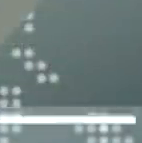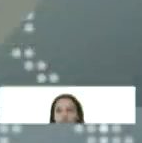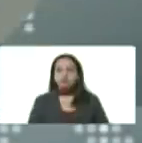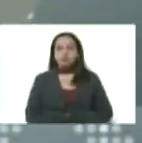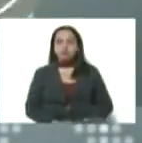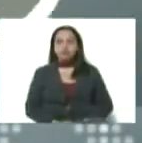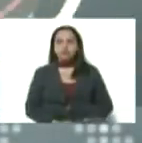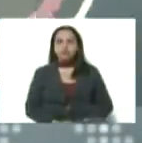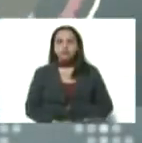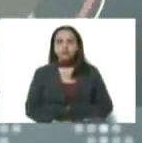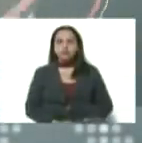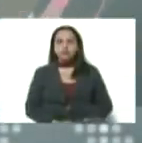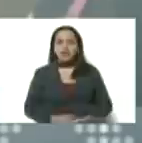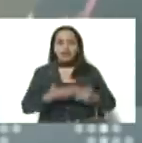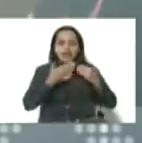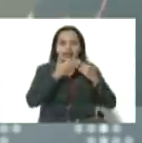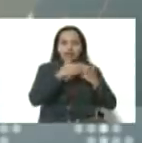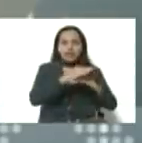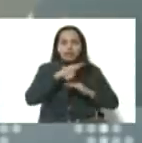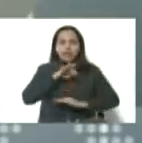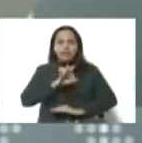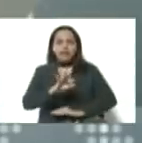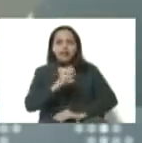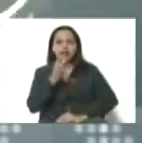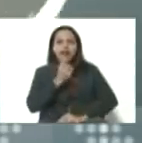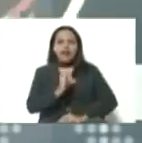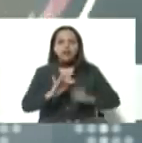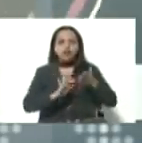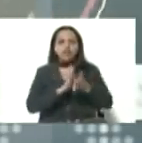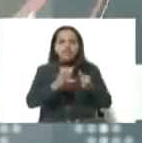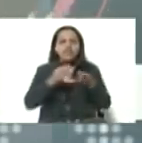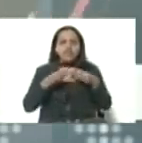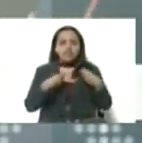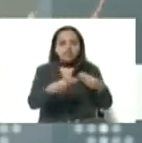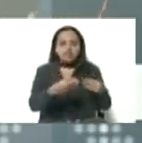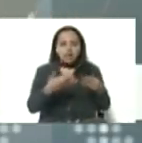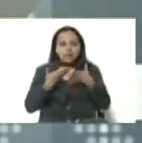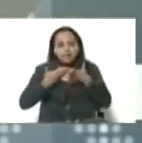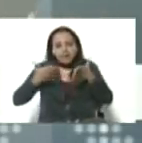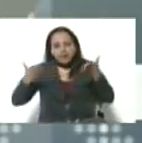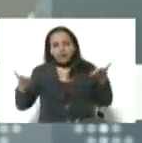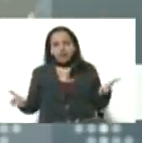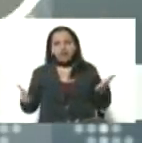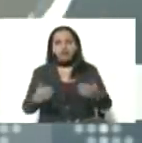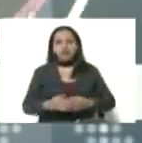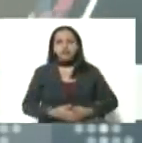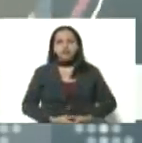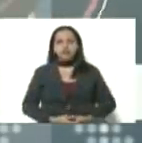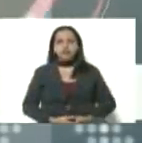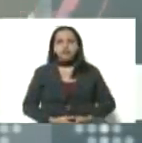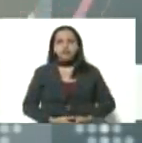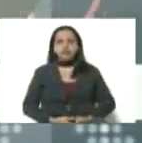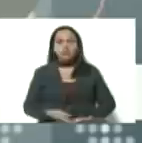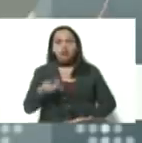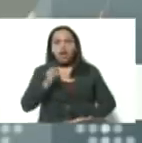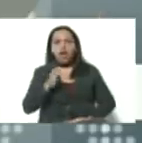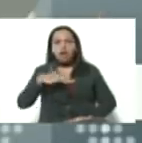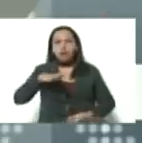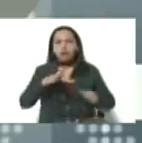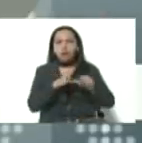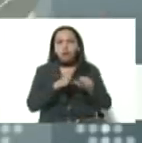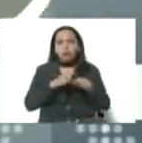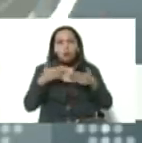y luego está el nivel 3 se corresponde a la flexibilización ampliada y allí están incorporados